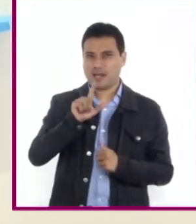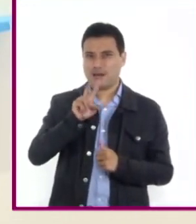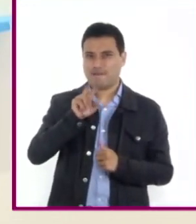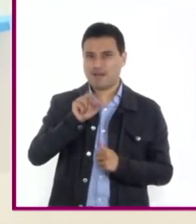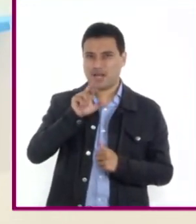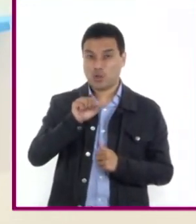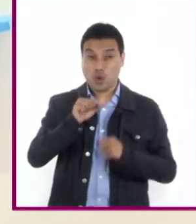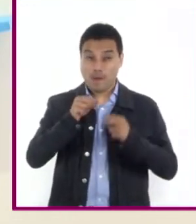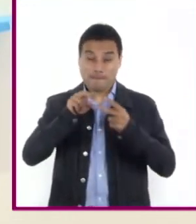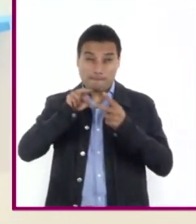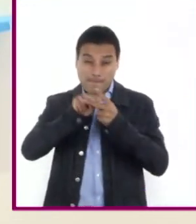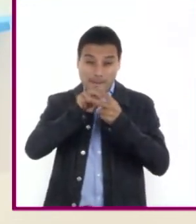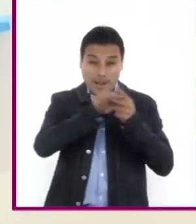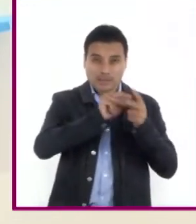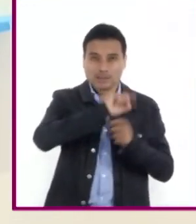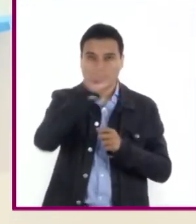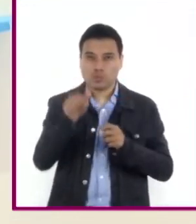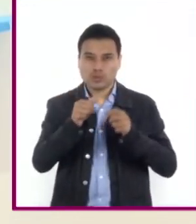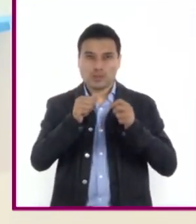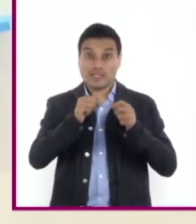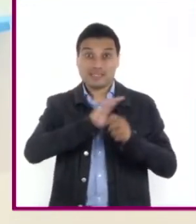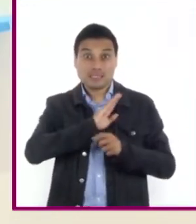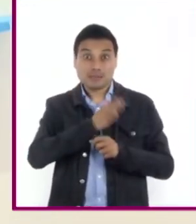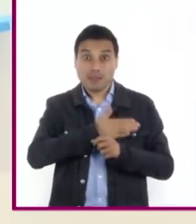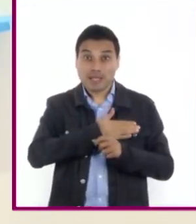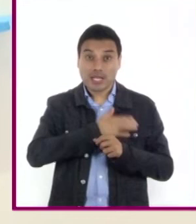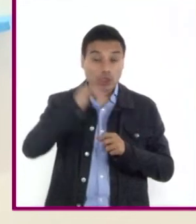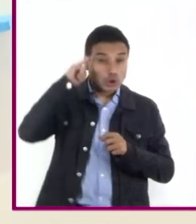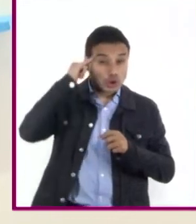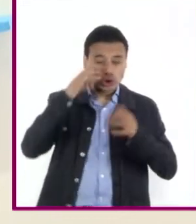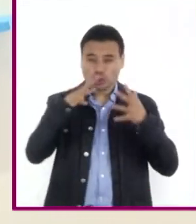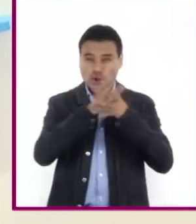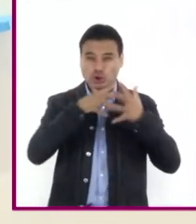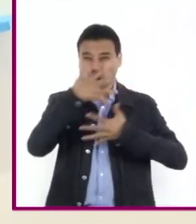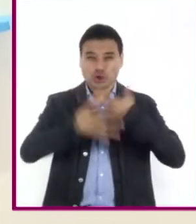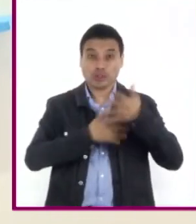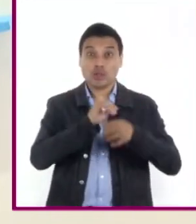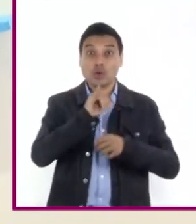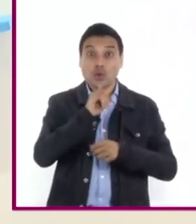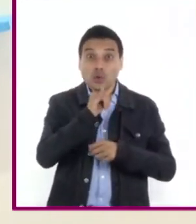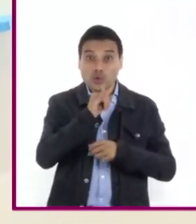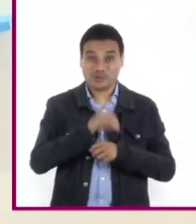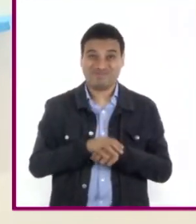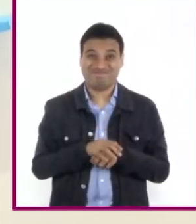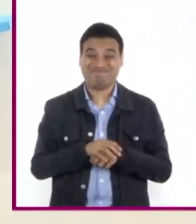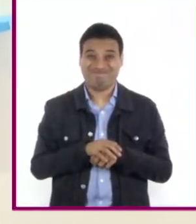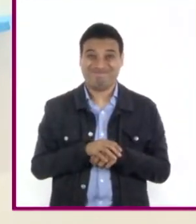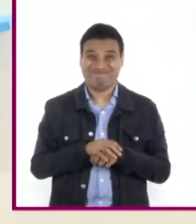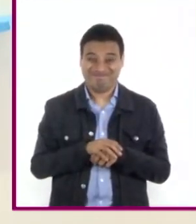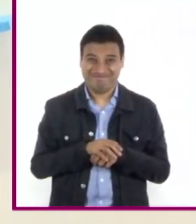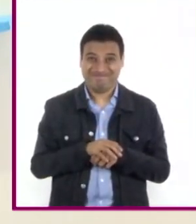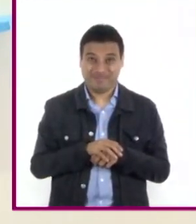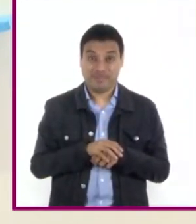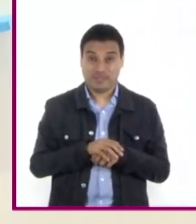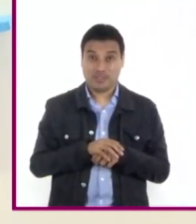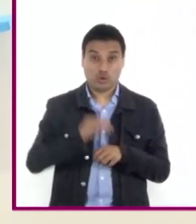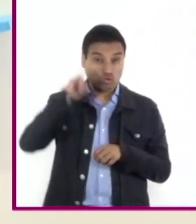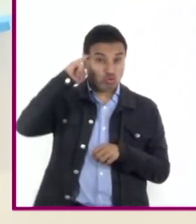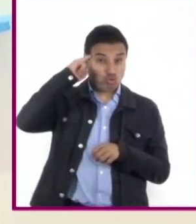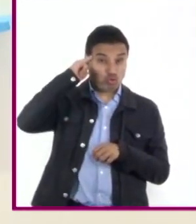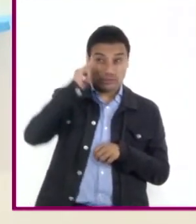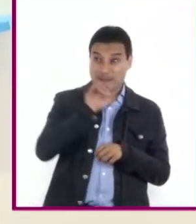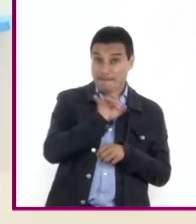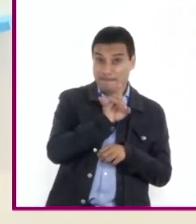matanza, lo que provocó una batalla entre los españoles y los mexicas a finales de junio de ese año. El triunfo de los mexicas sobre